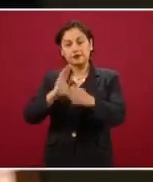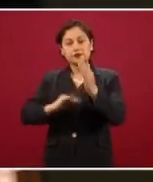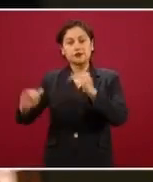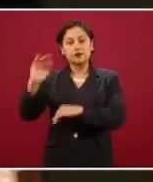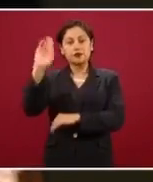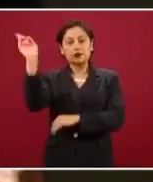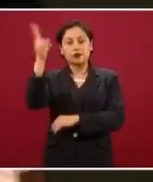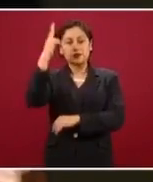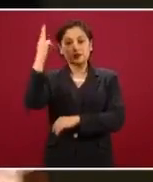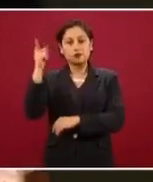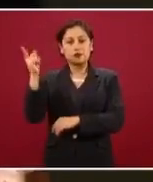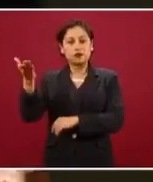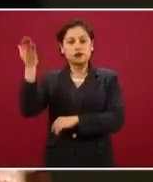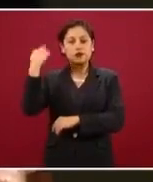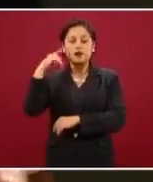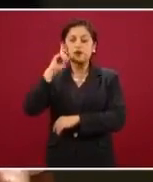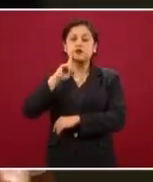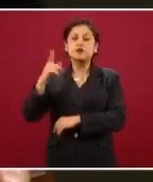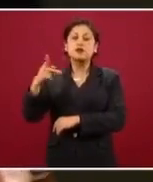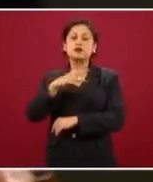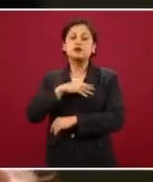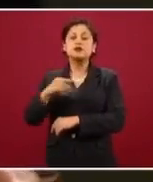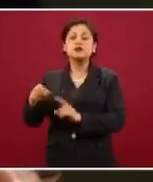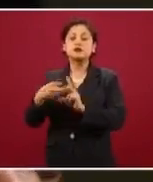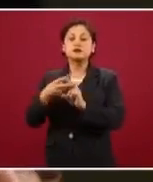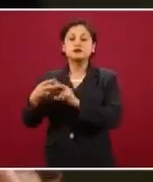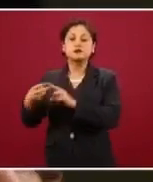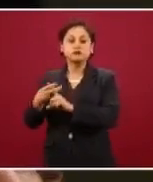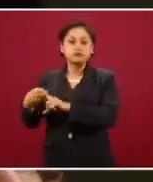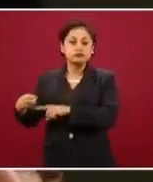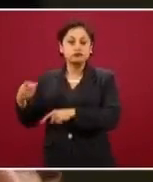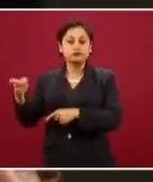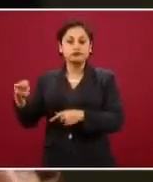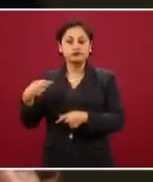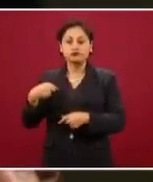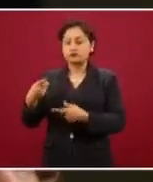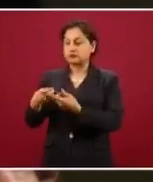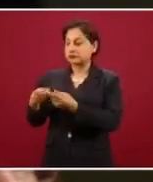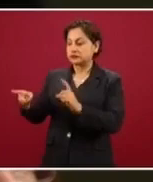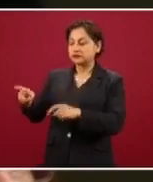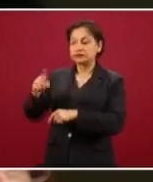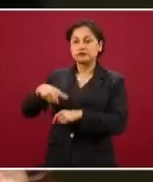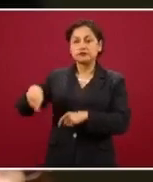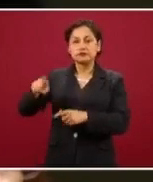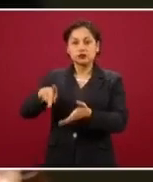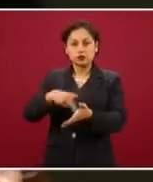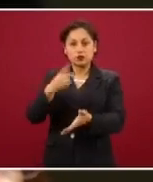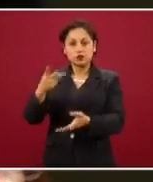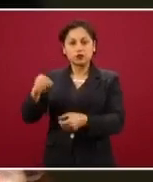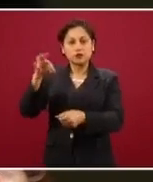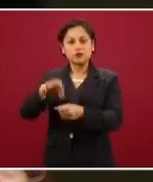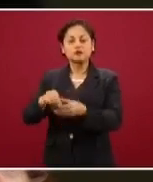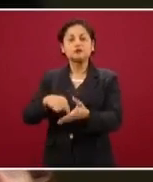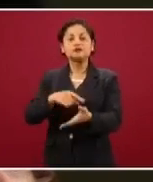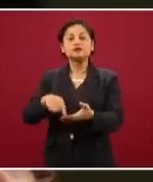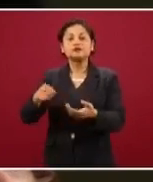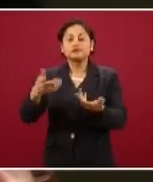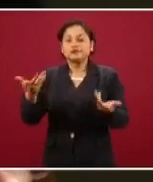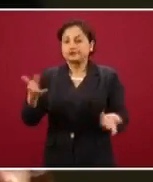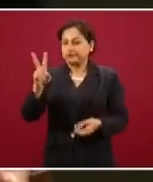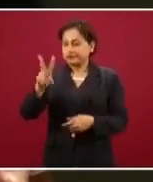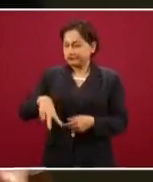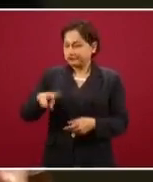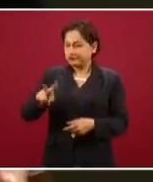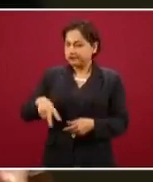hija, y doña Socorro Chávez dijo, tú que te reeliges y yo que me divorcio. Fue muy grave, todo el mundo lo sabe cómo fue ese momento en su